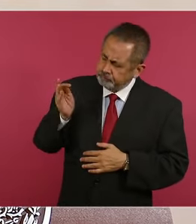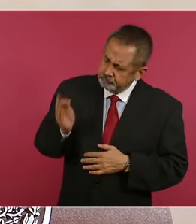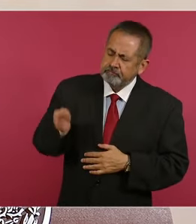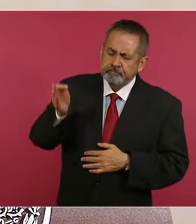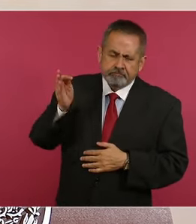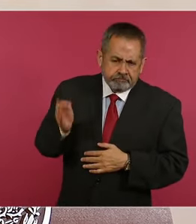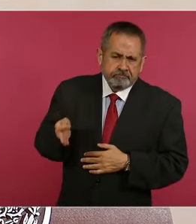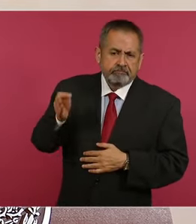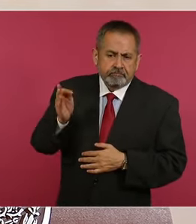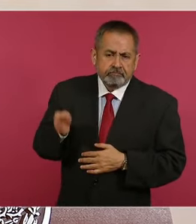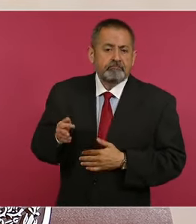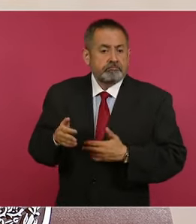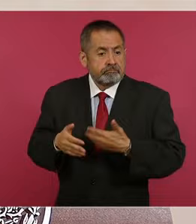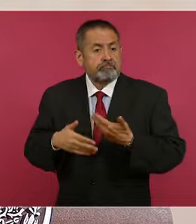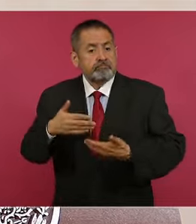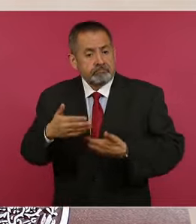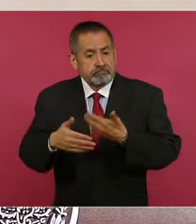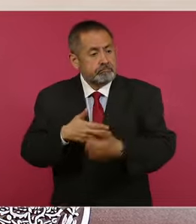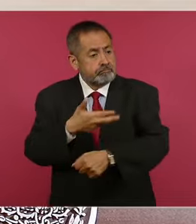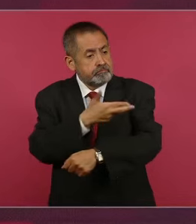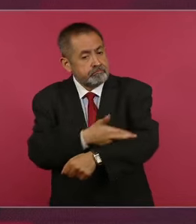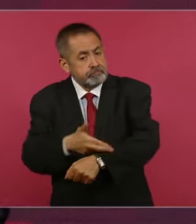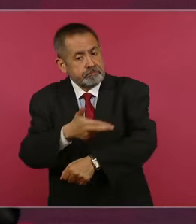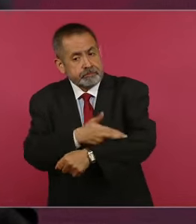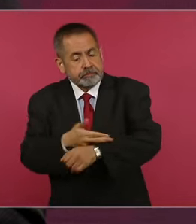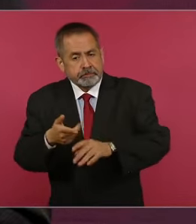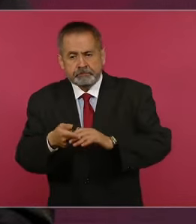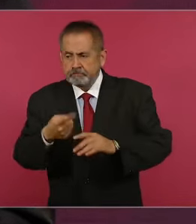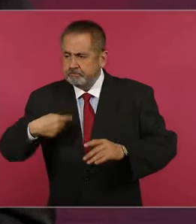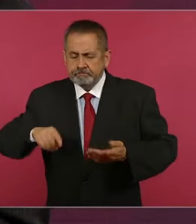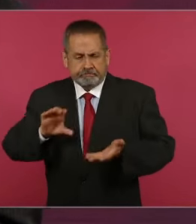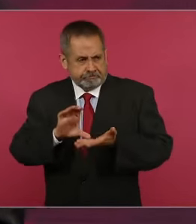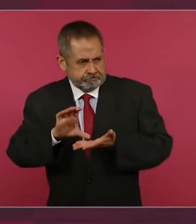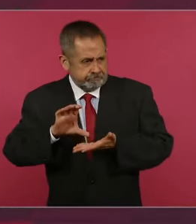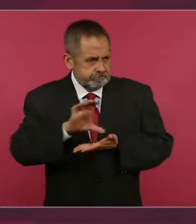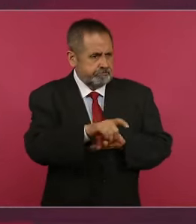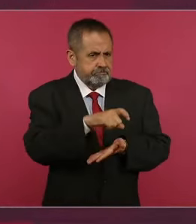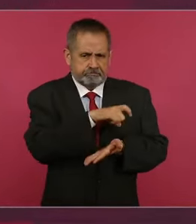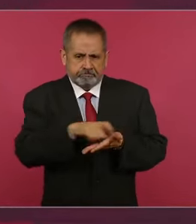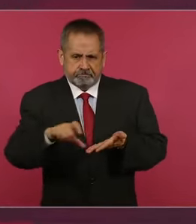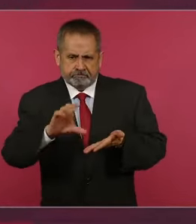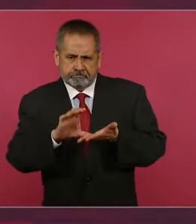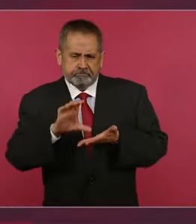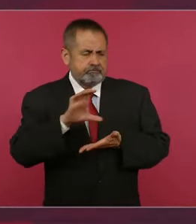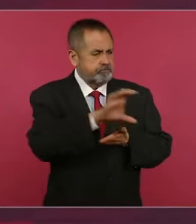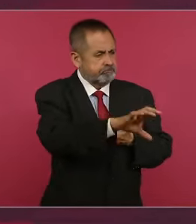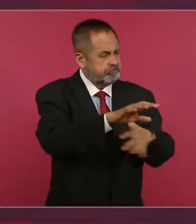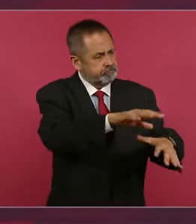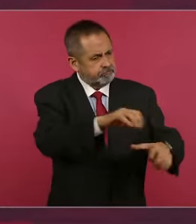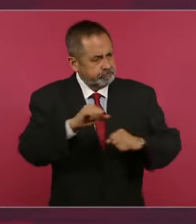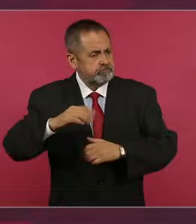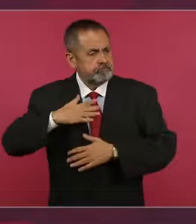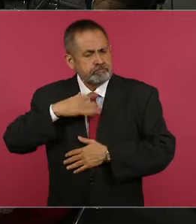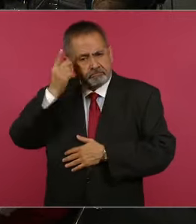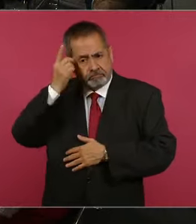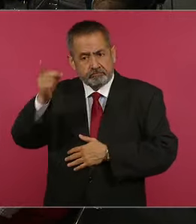el que se lleve a cabo la compra. No sé si tengas